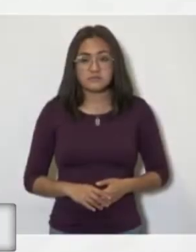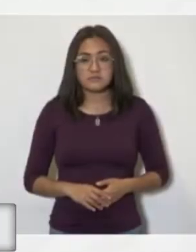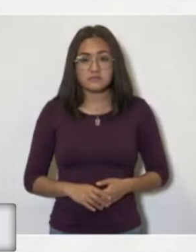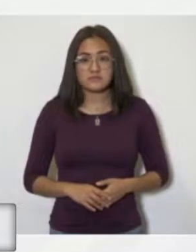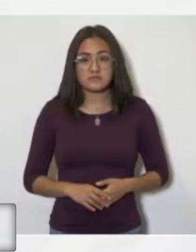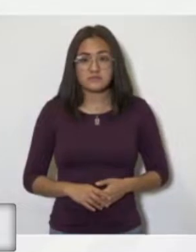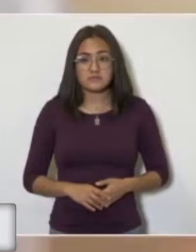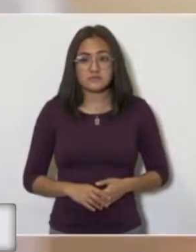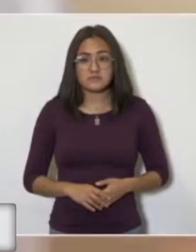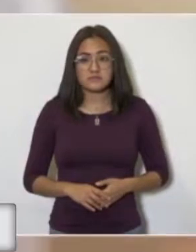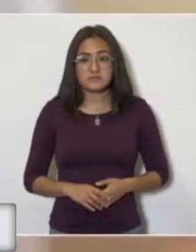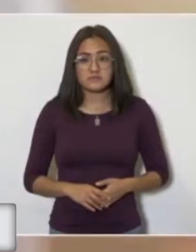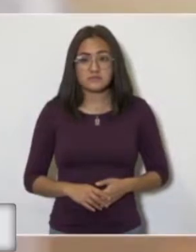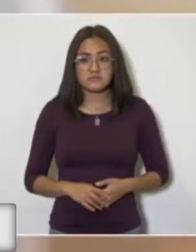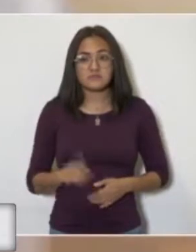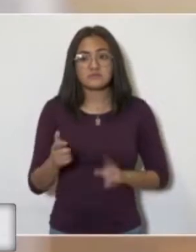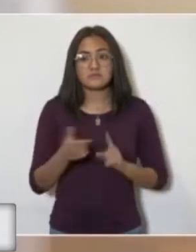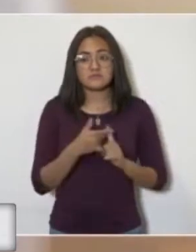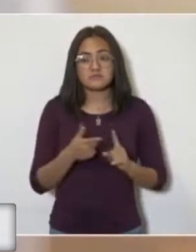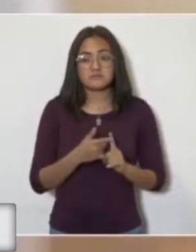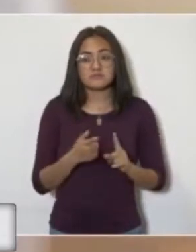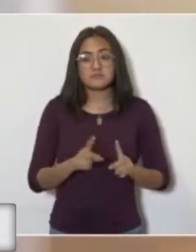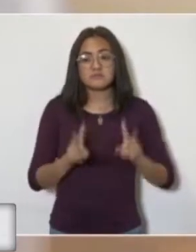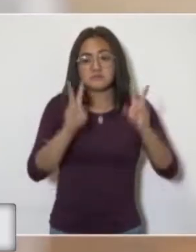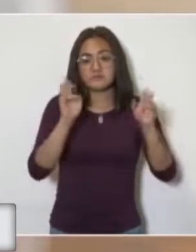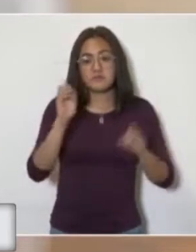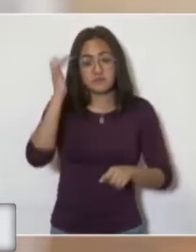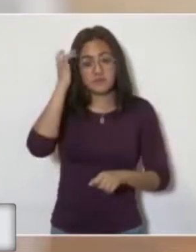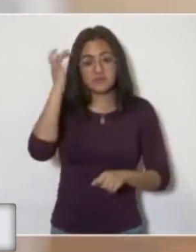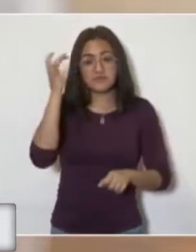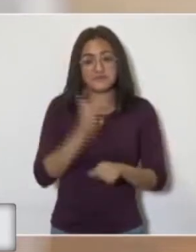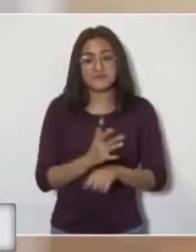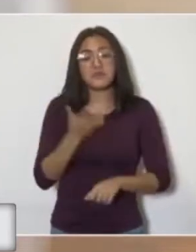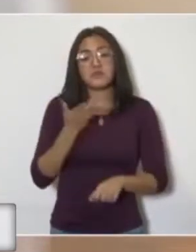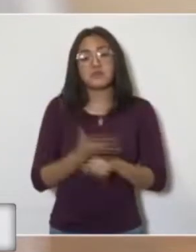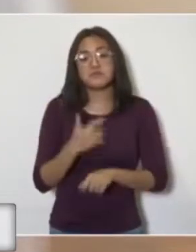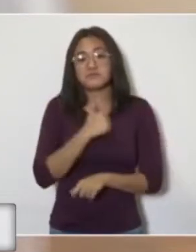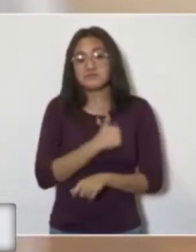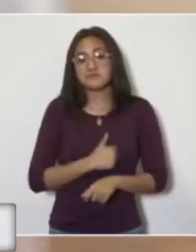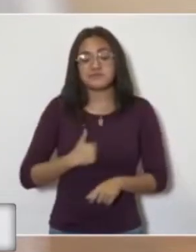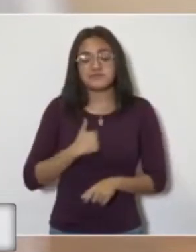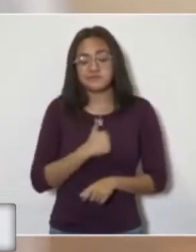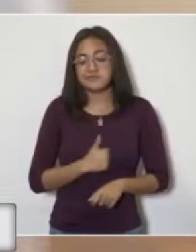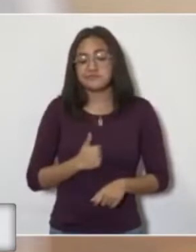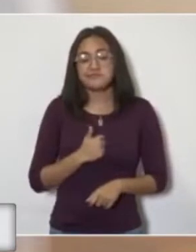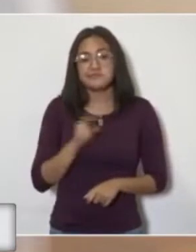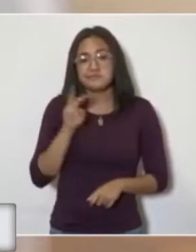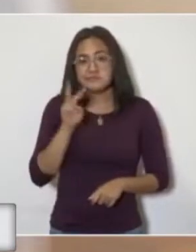bueno primero el tema de San Martín es muy lamentable